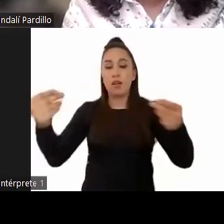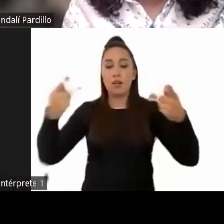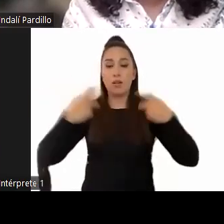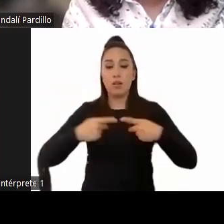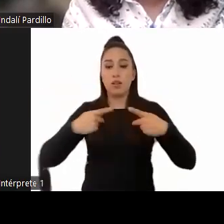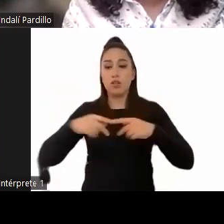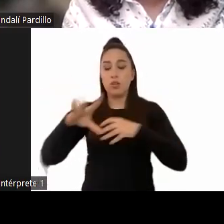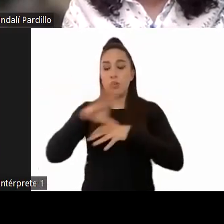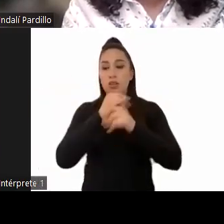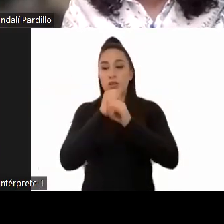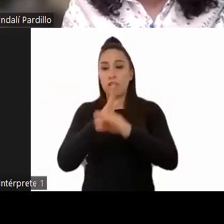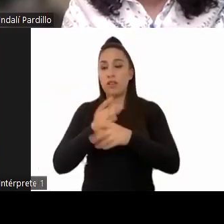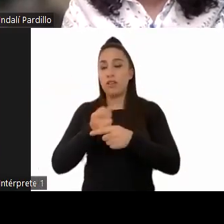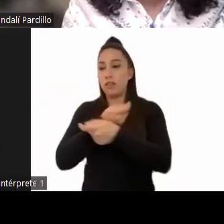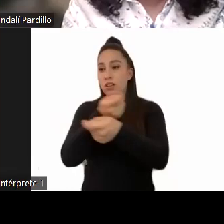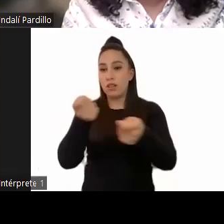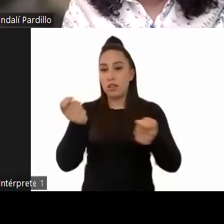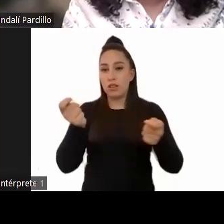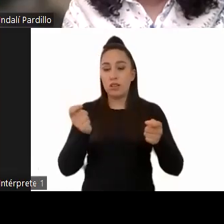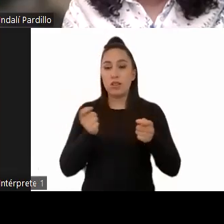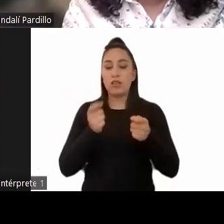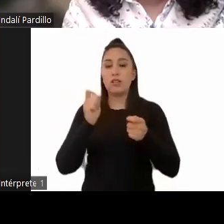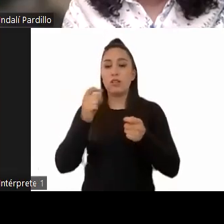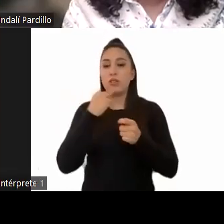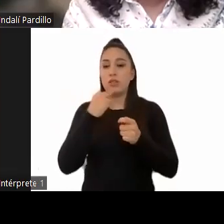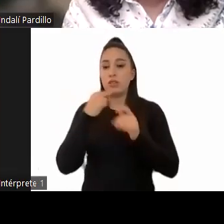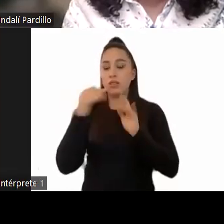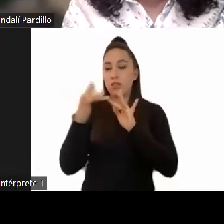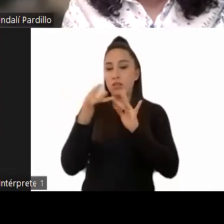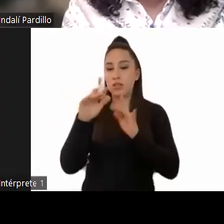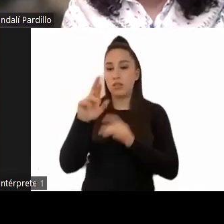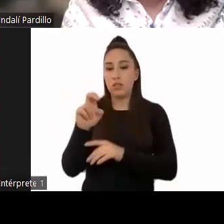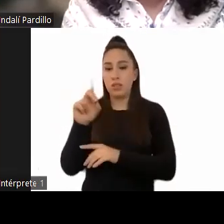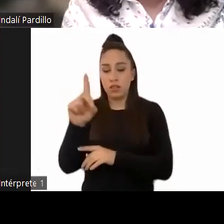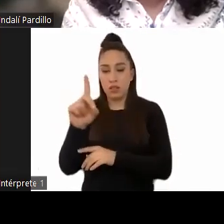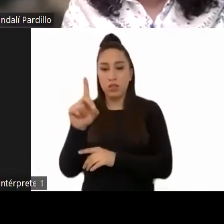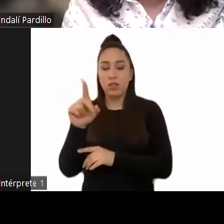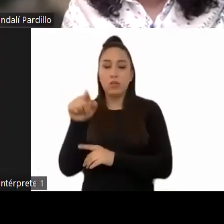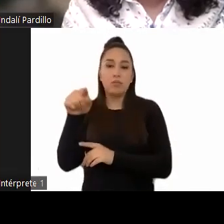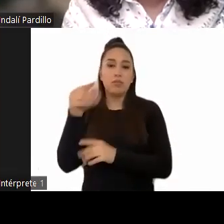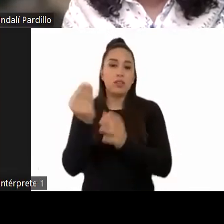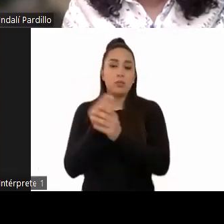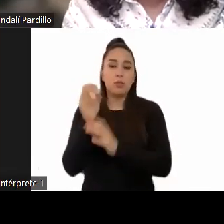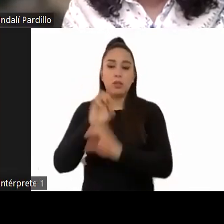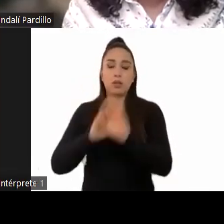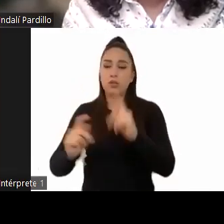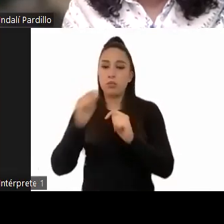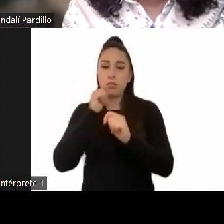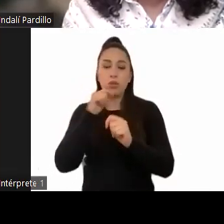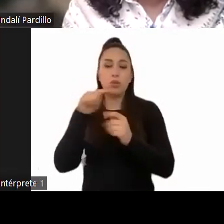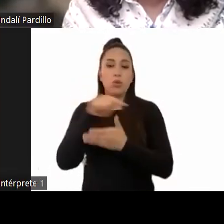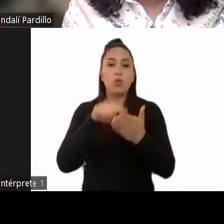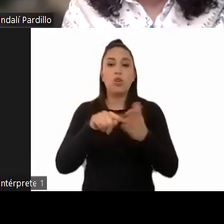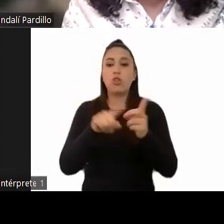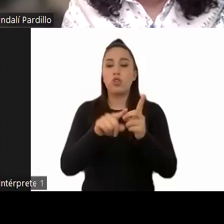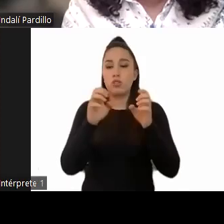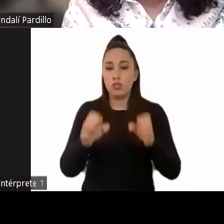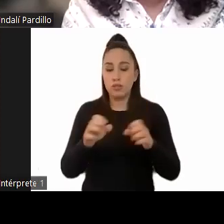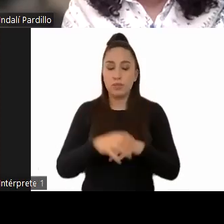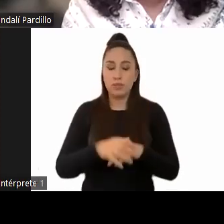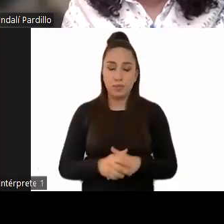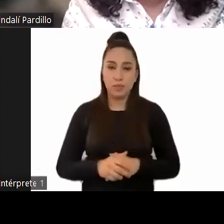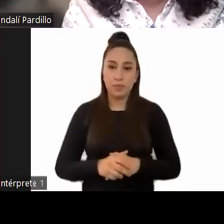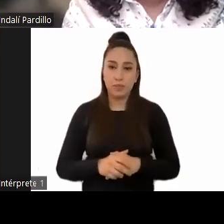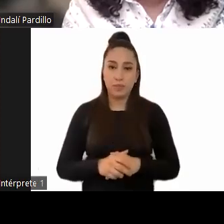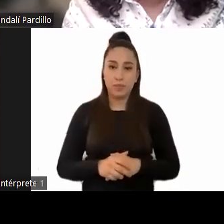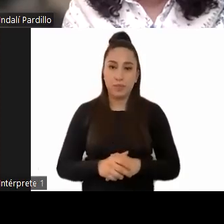teléfonos móviles conectados a la red del concesionario que se encuentre en el área en la que suceda,